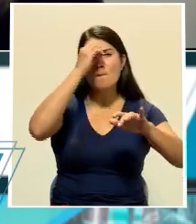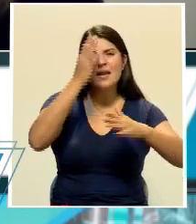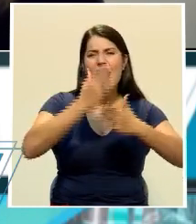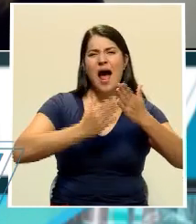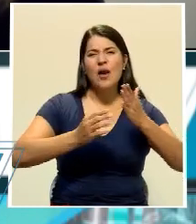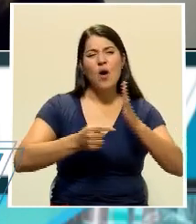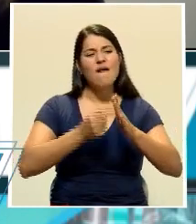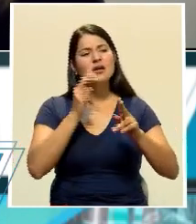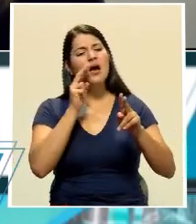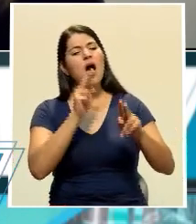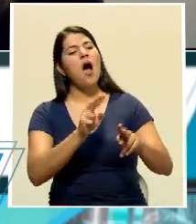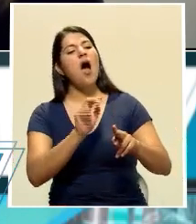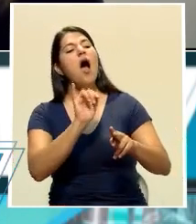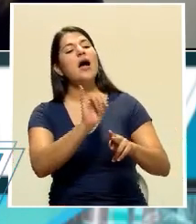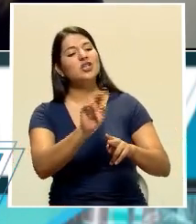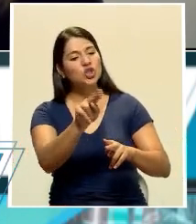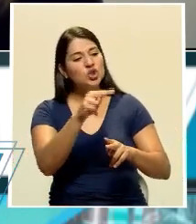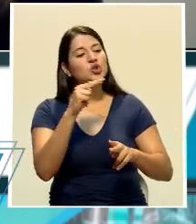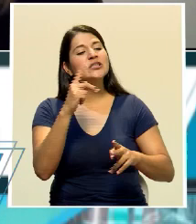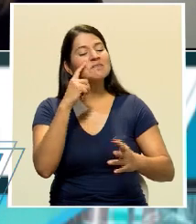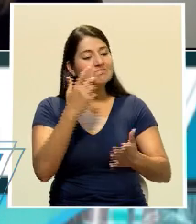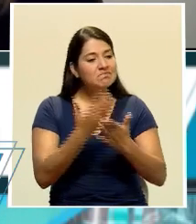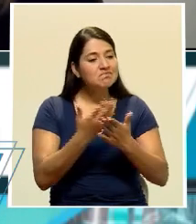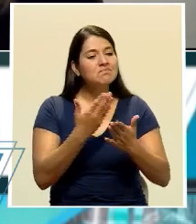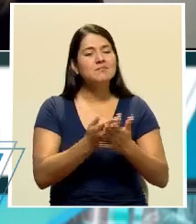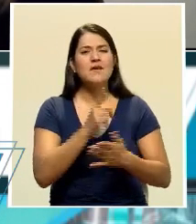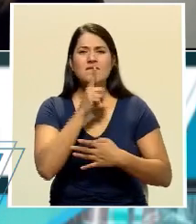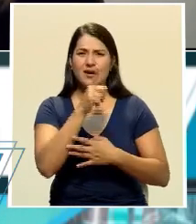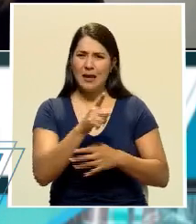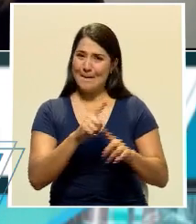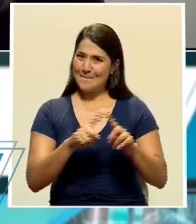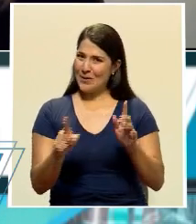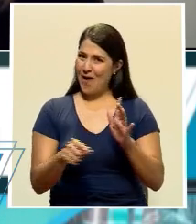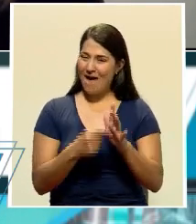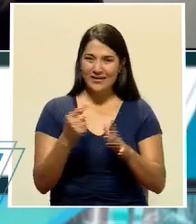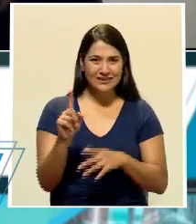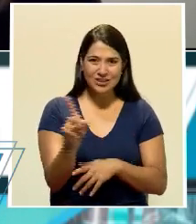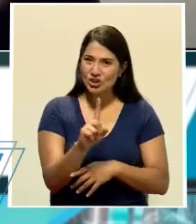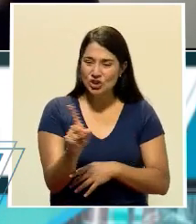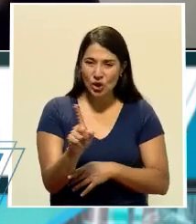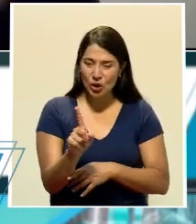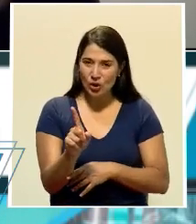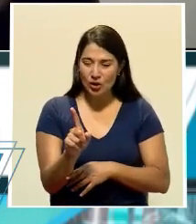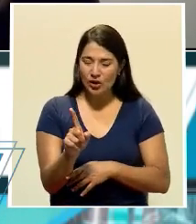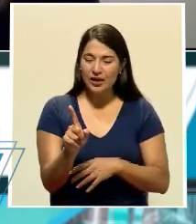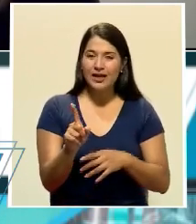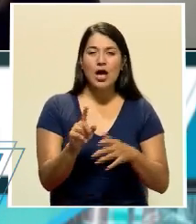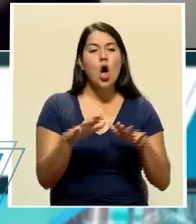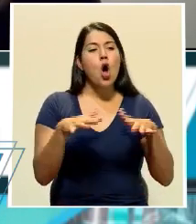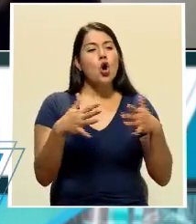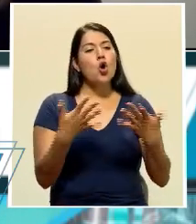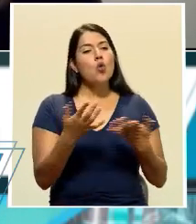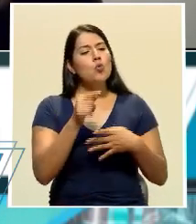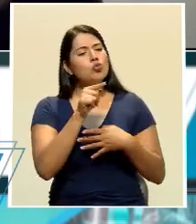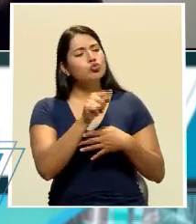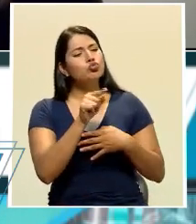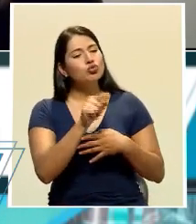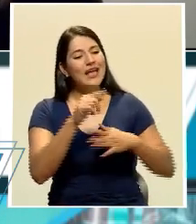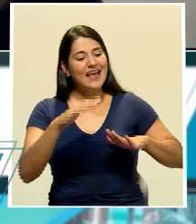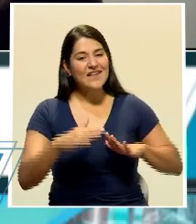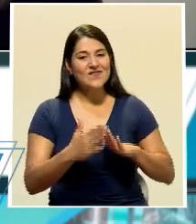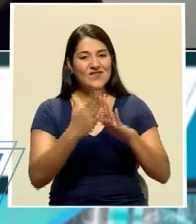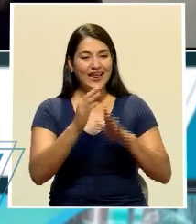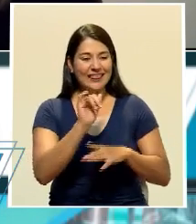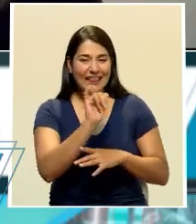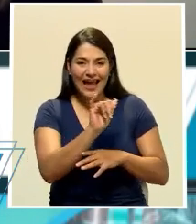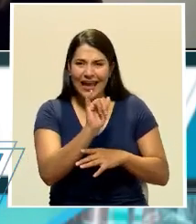como información verificada y muchísimas veces no es así. ¿Cómo vivís y cómo te afecta